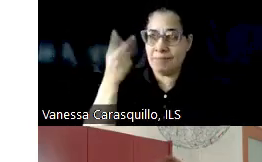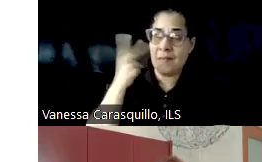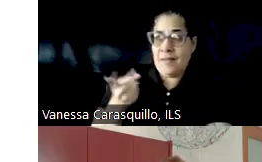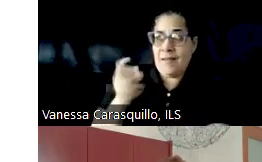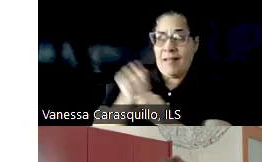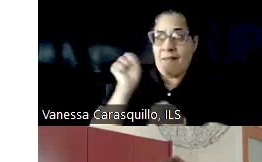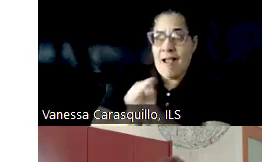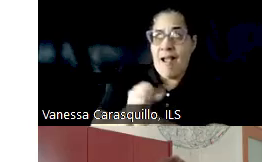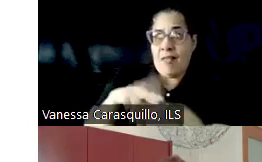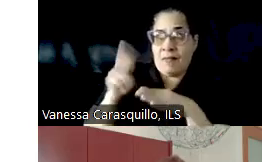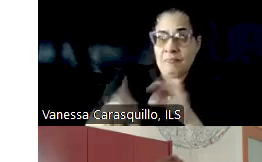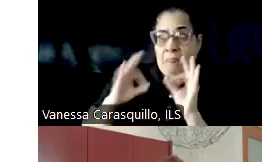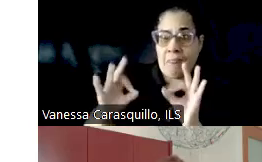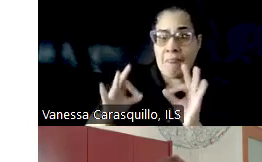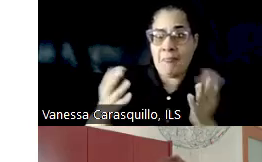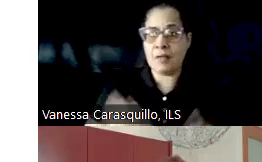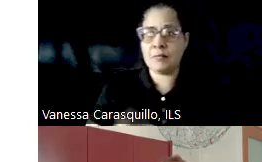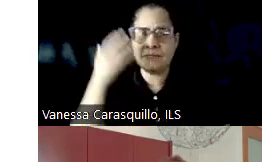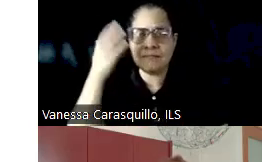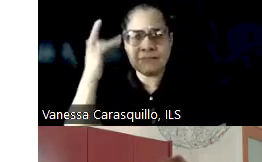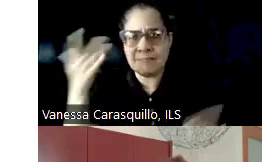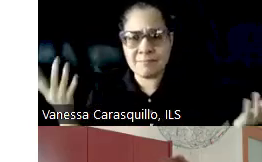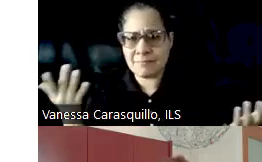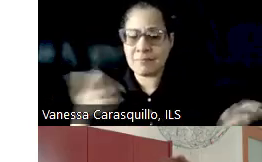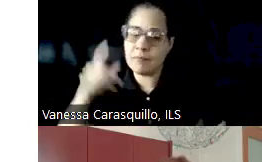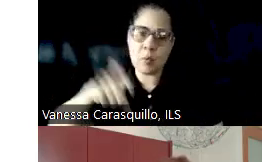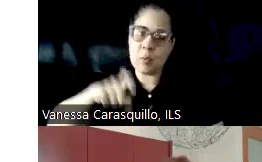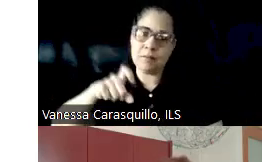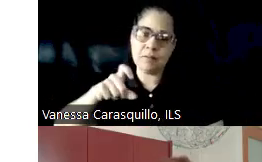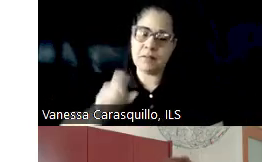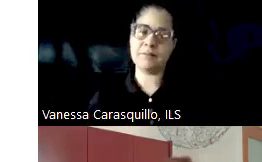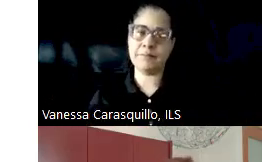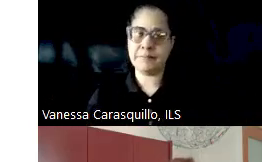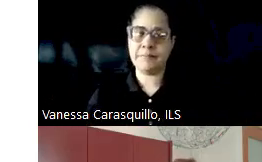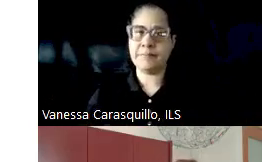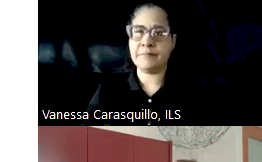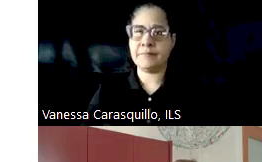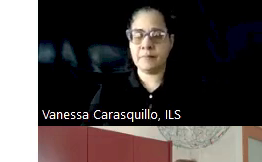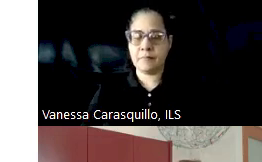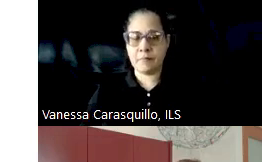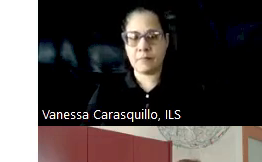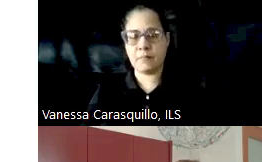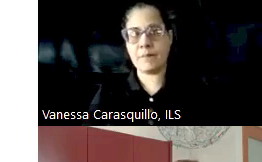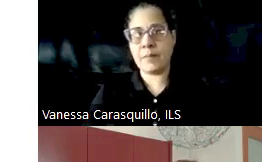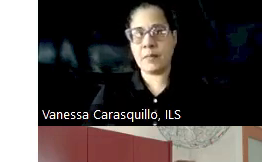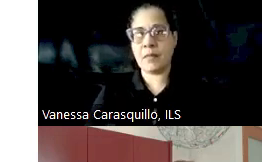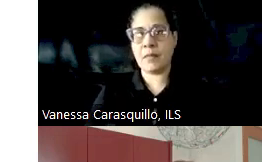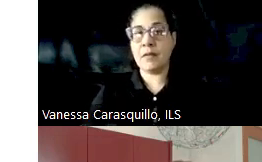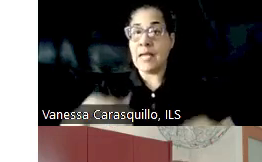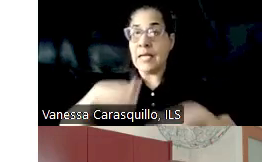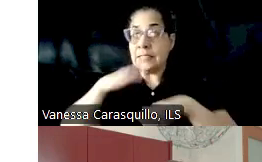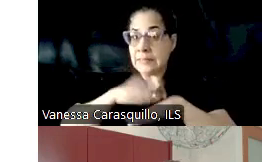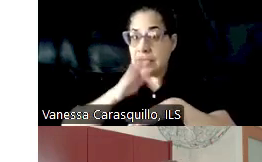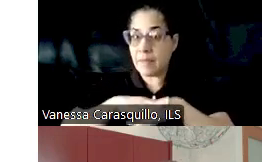salió bien, ¿a cuesta de qué? O sea, no es necesario llevar a esto. Así que las señales para el déficit de